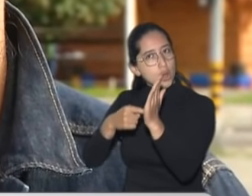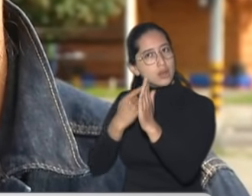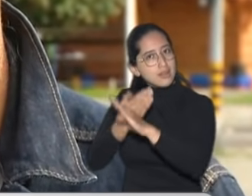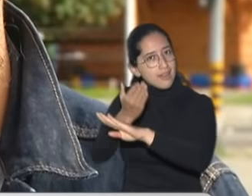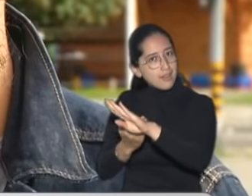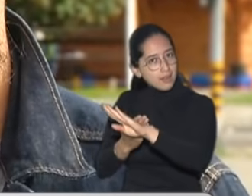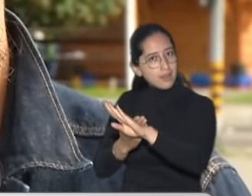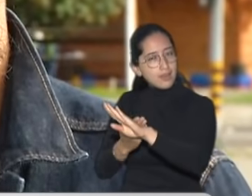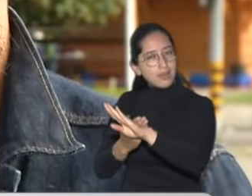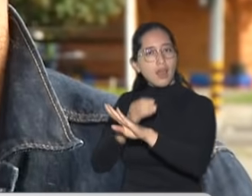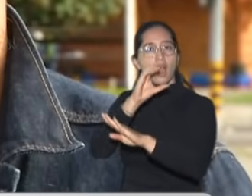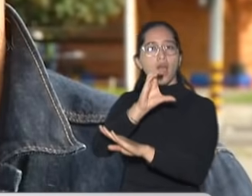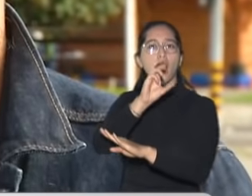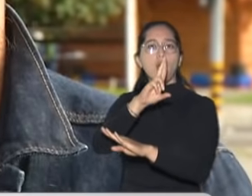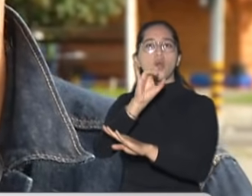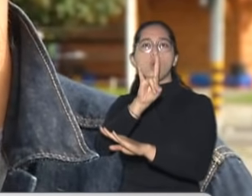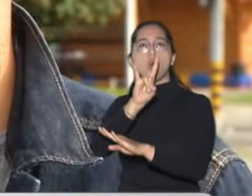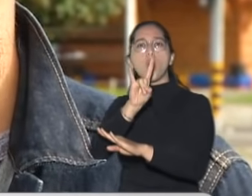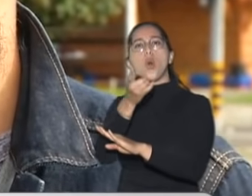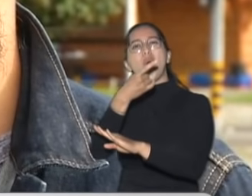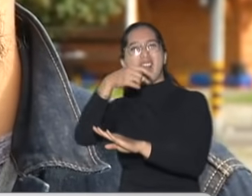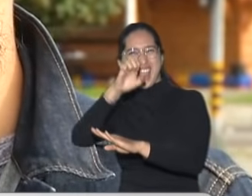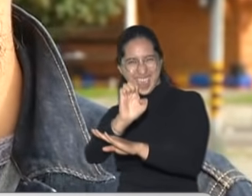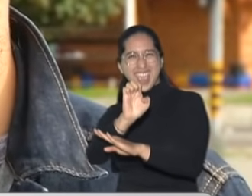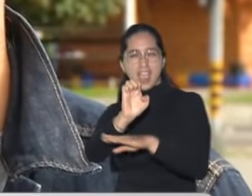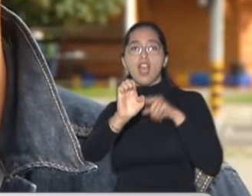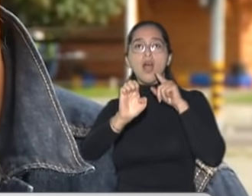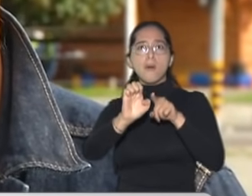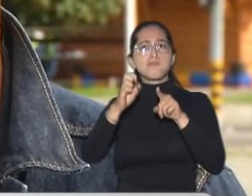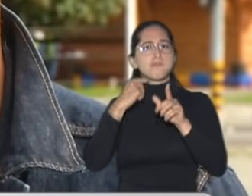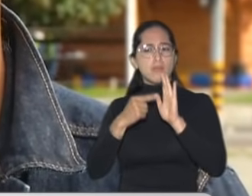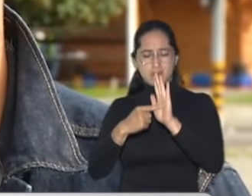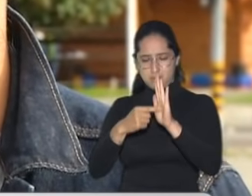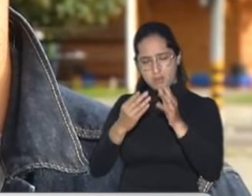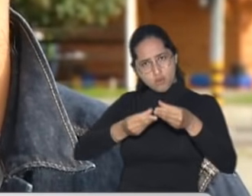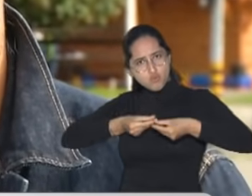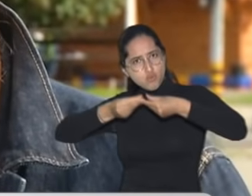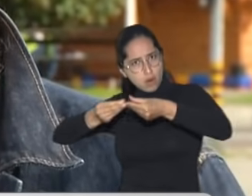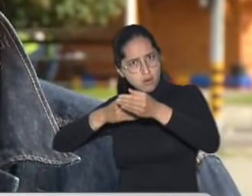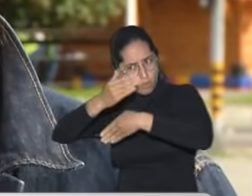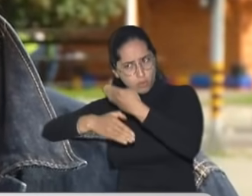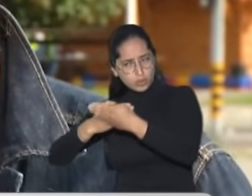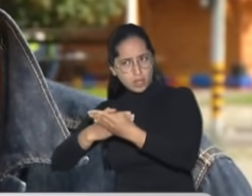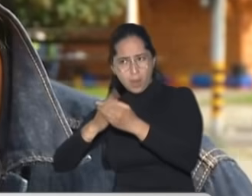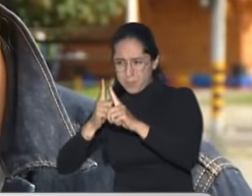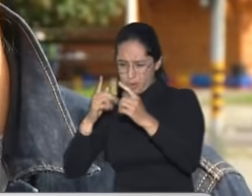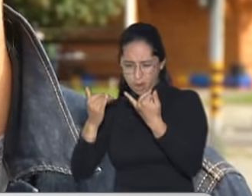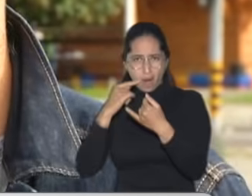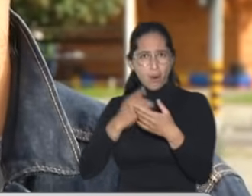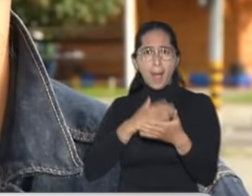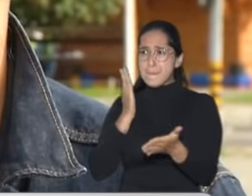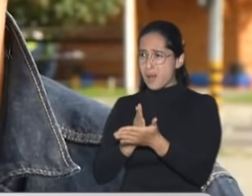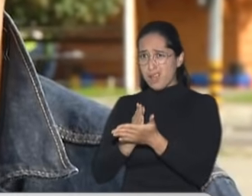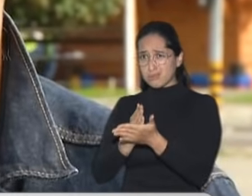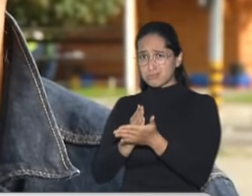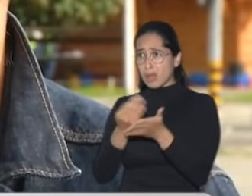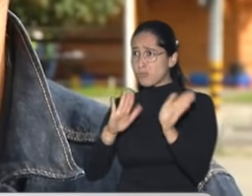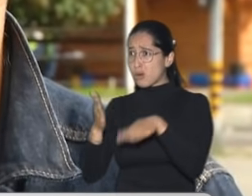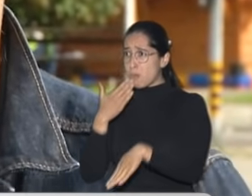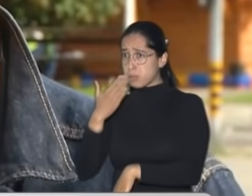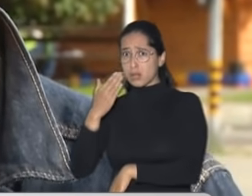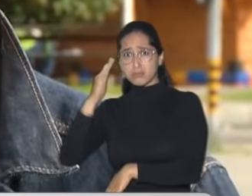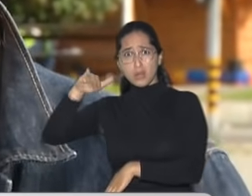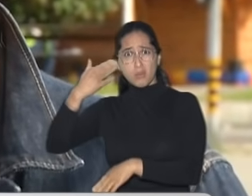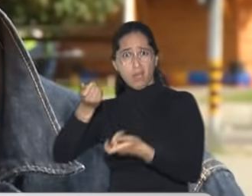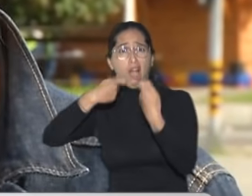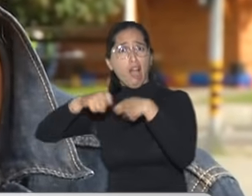parte del CRUE. Y esto es algo que lamentablemente viene pasando y tememos que siga pasando. No tenemos las cifras al